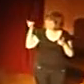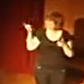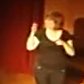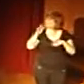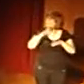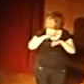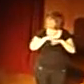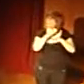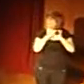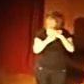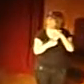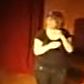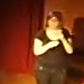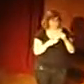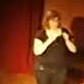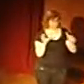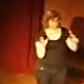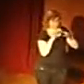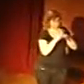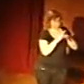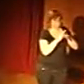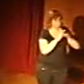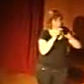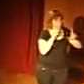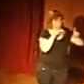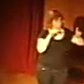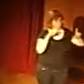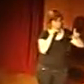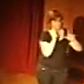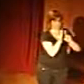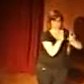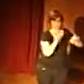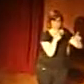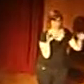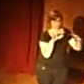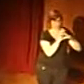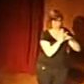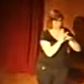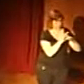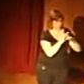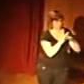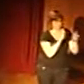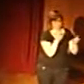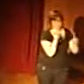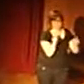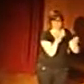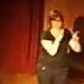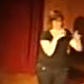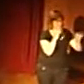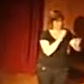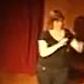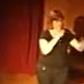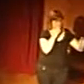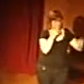elemento de sublimación del paisaje natural es decir un paisaje natural eh No es nada si no tiene un